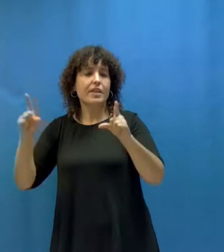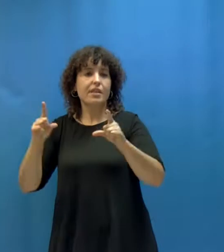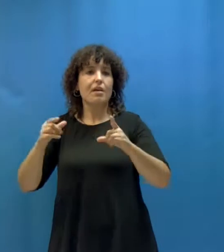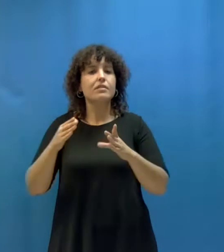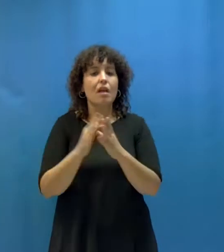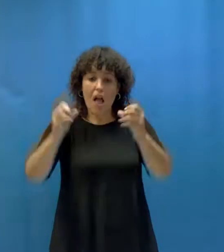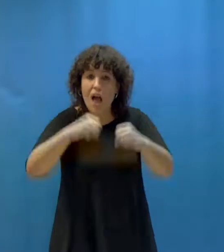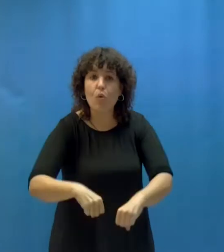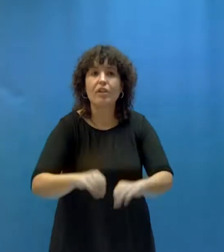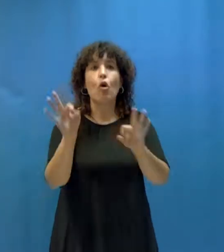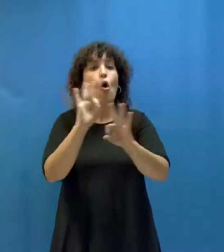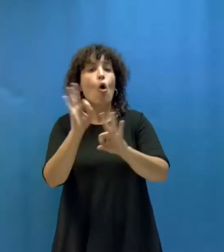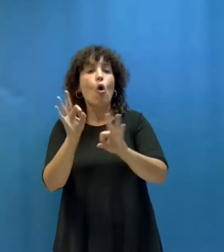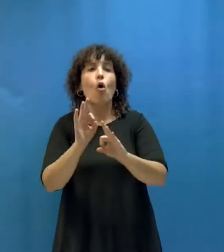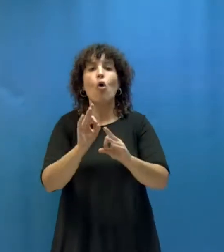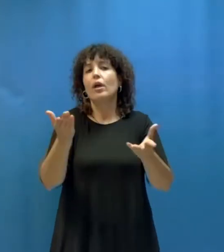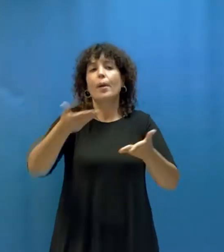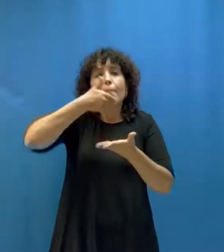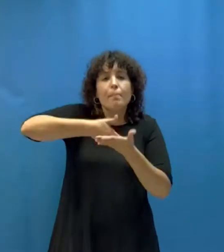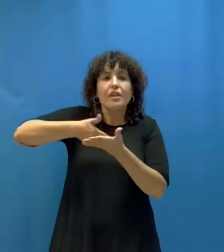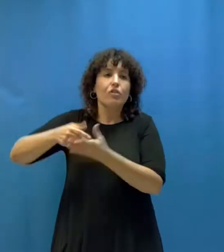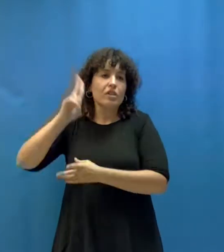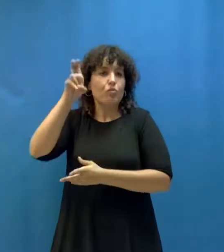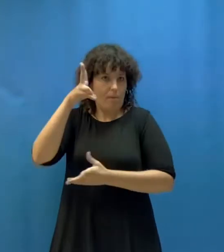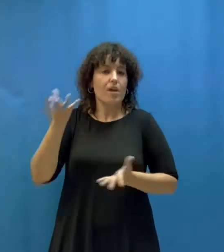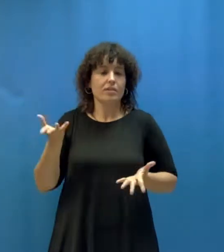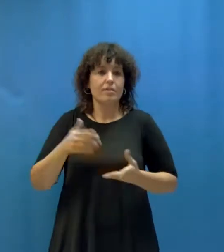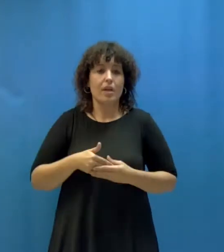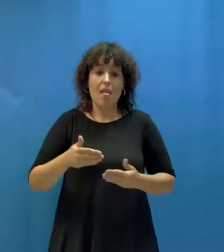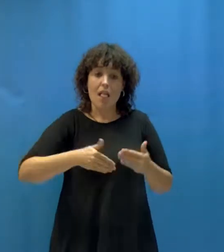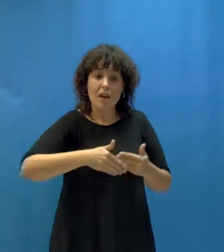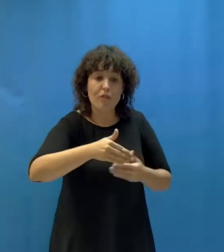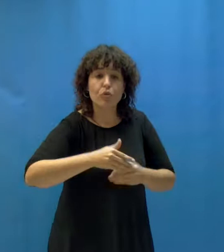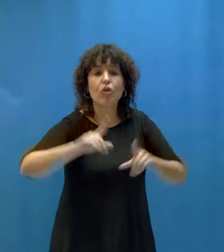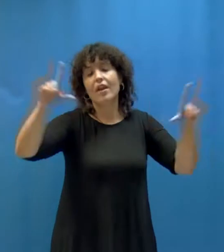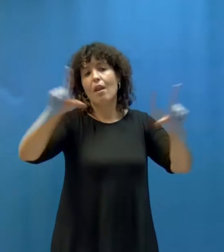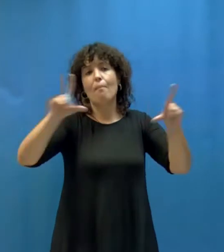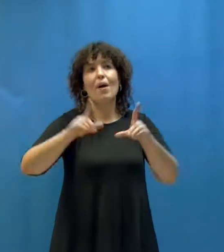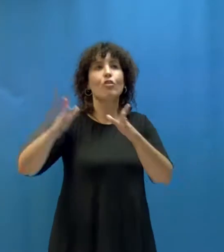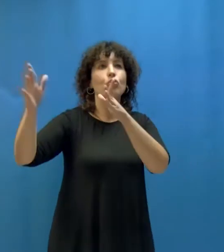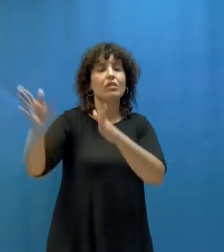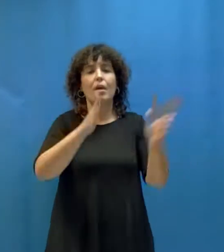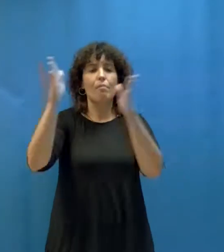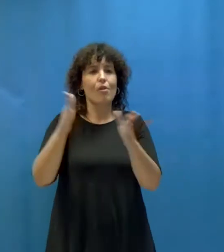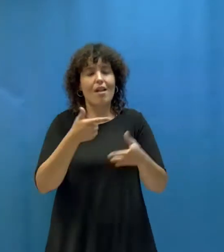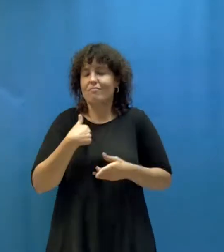ya los explotan o con nuevos pliegos. Tampoco creemos en el futuro del vado temporal. Ustedes informaron de su